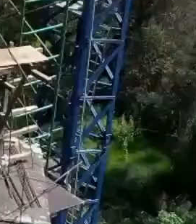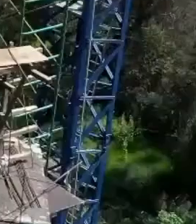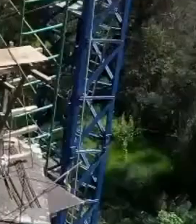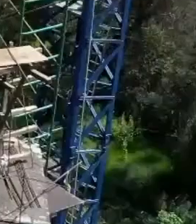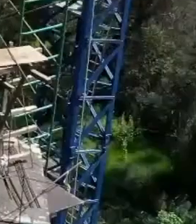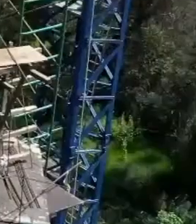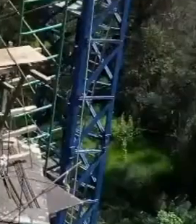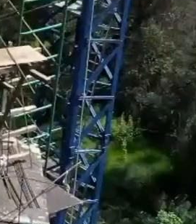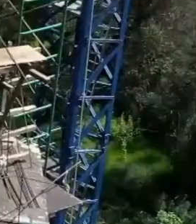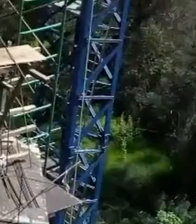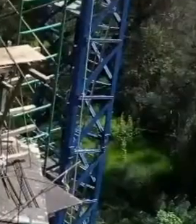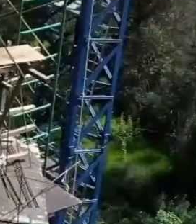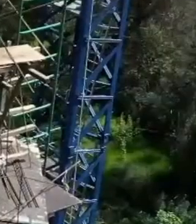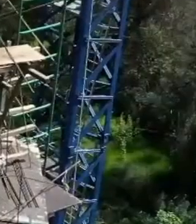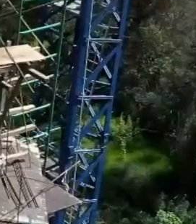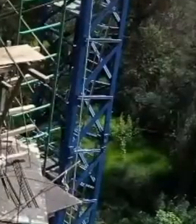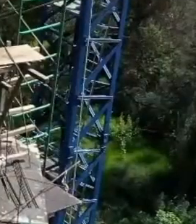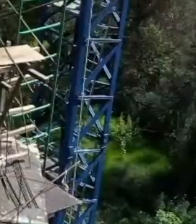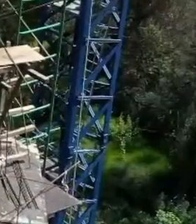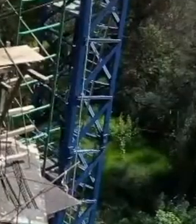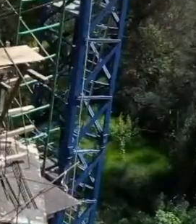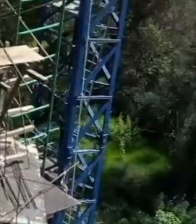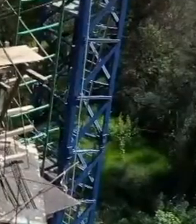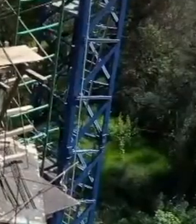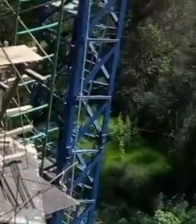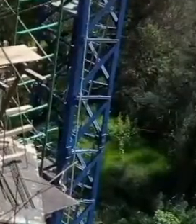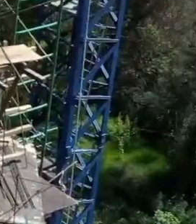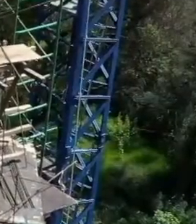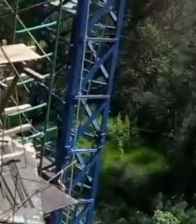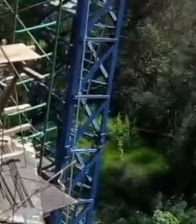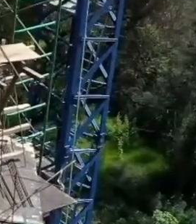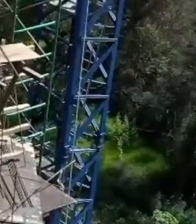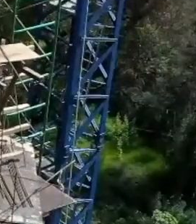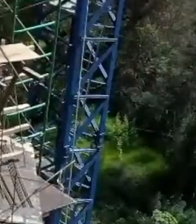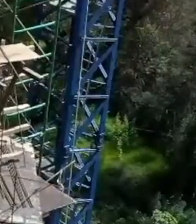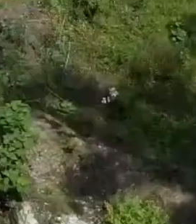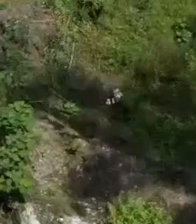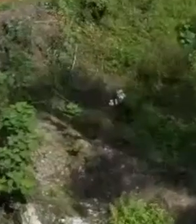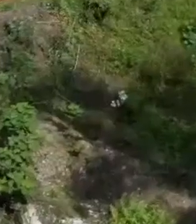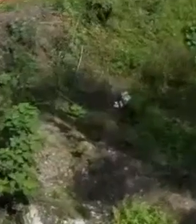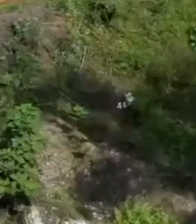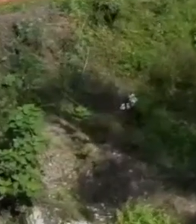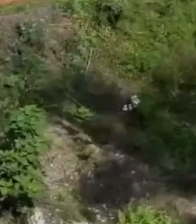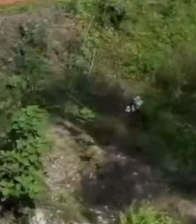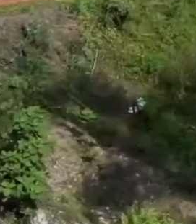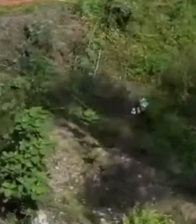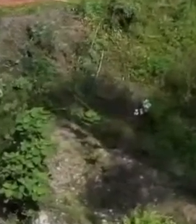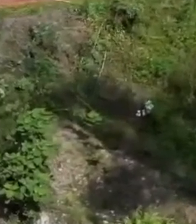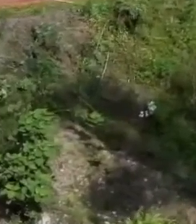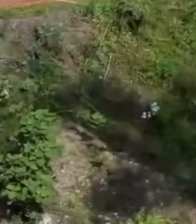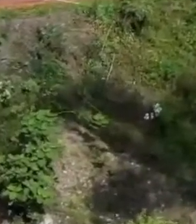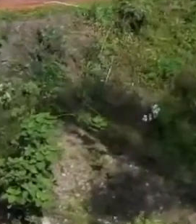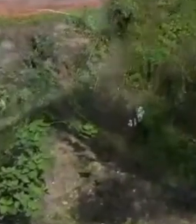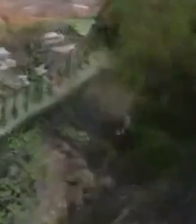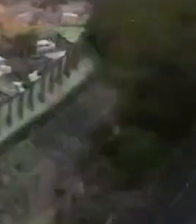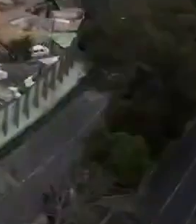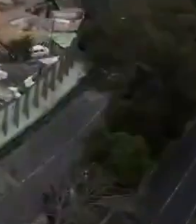Zagarpa. Continúa el armado de acero de refuerzo para la siguiente sección de una de las columnas de apoyo del doble